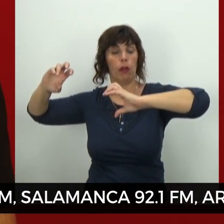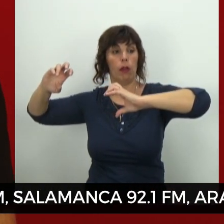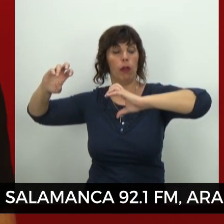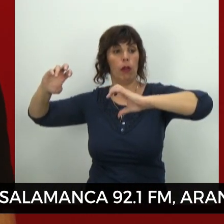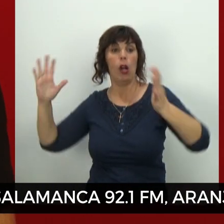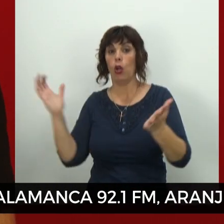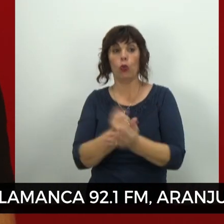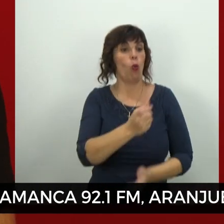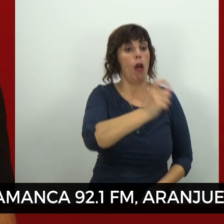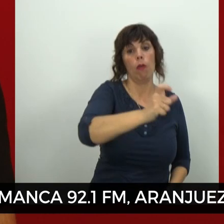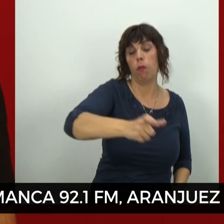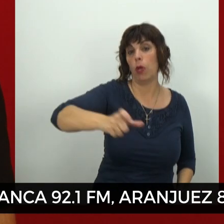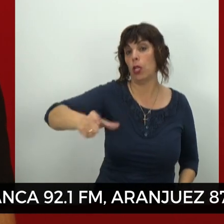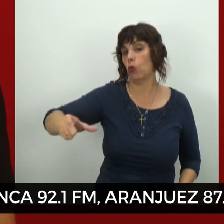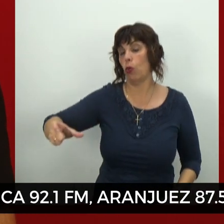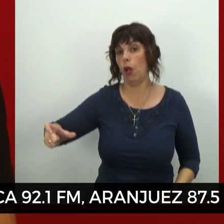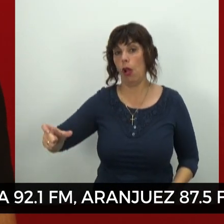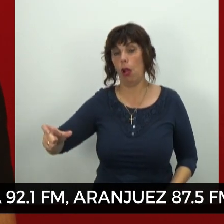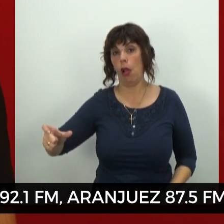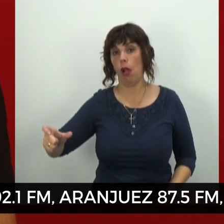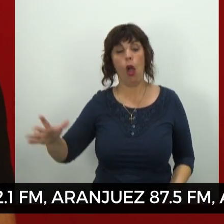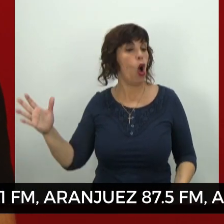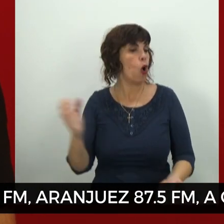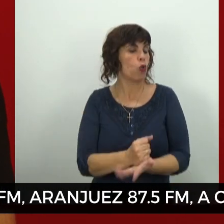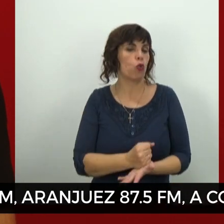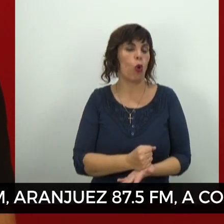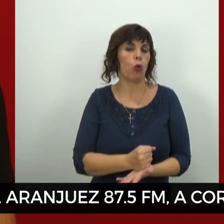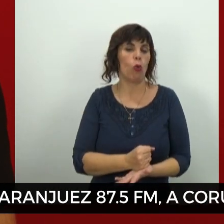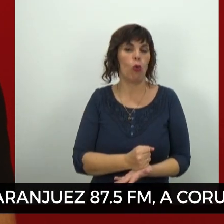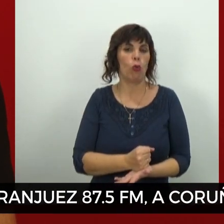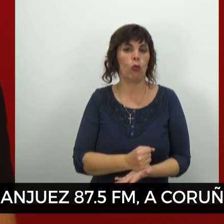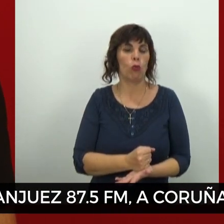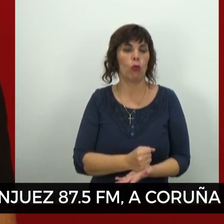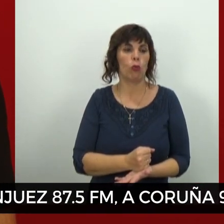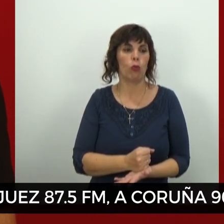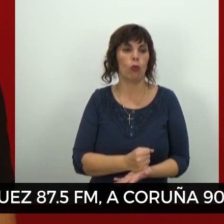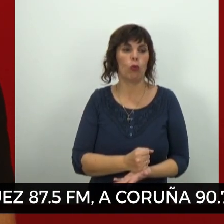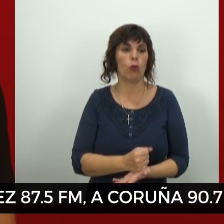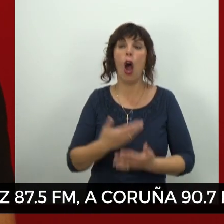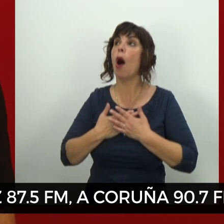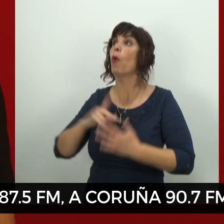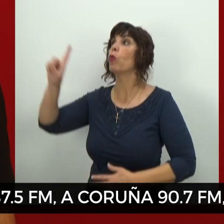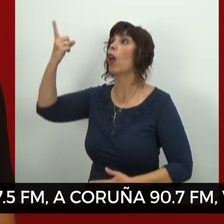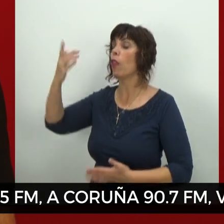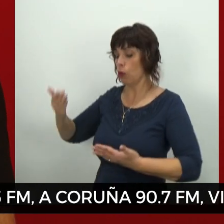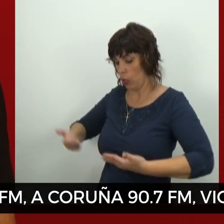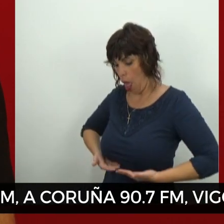toda persona, todo le tiene que servir a la voluntad de Dios,